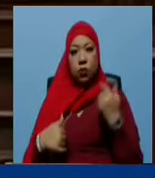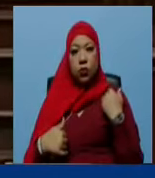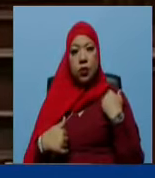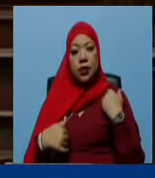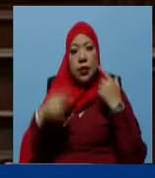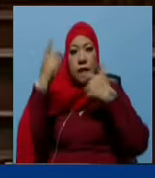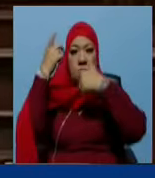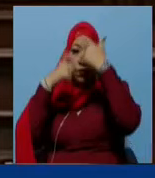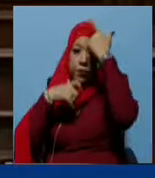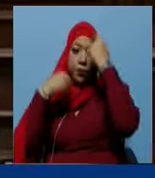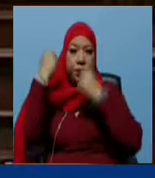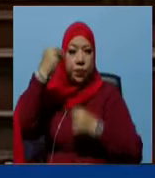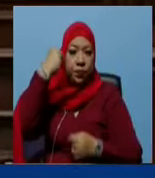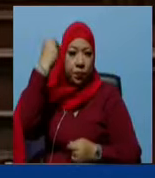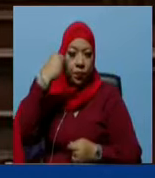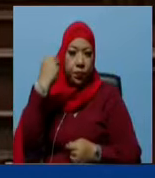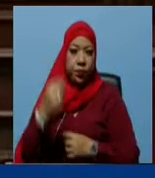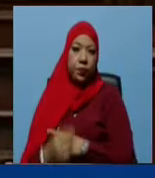nuestro comandante Chávez